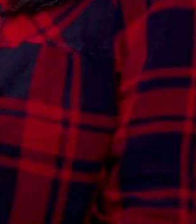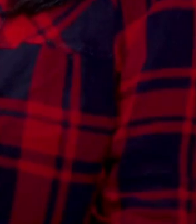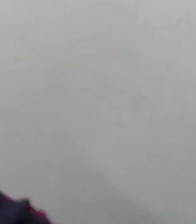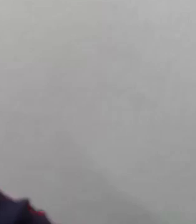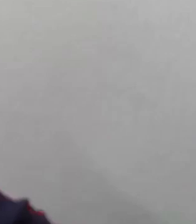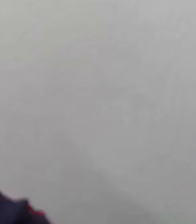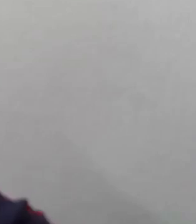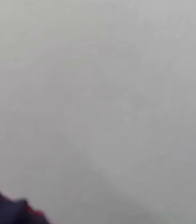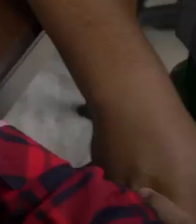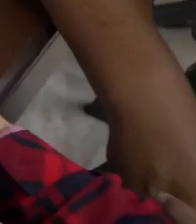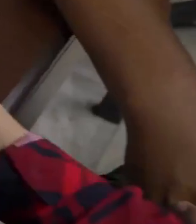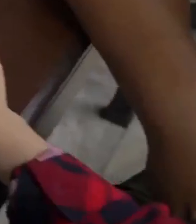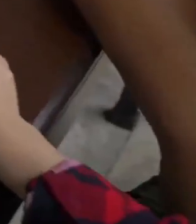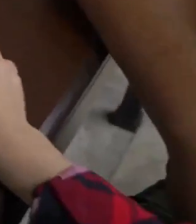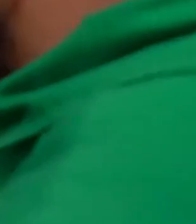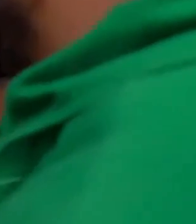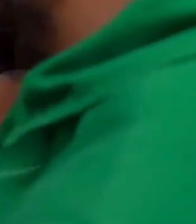esa carrera.